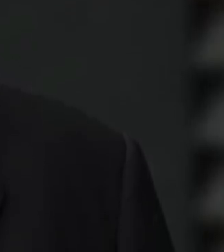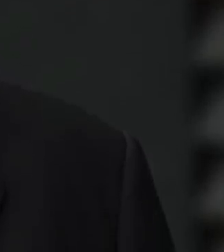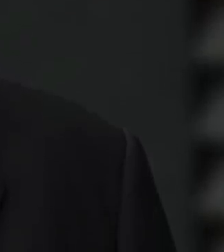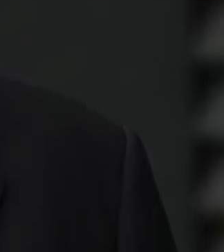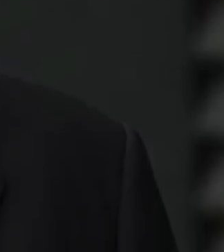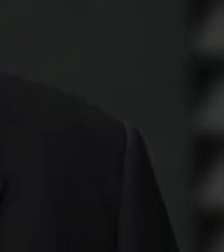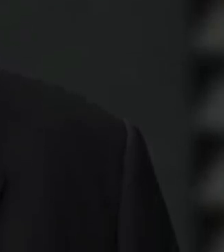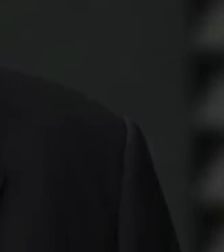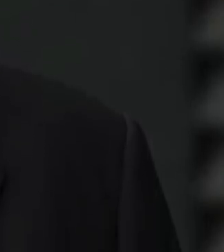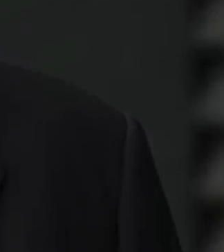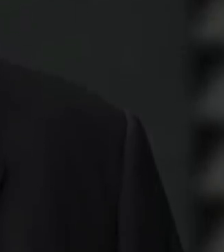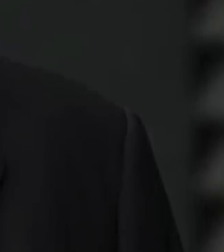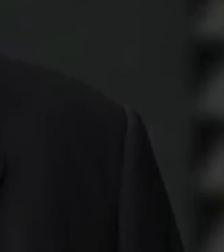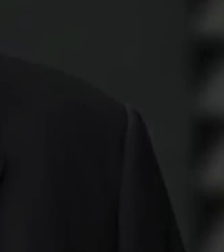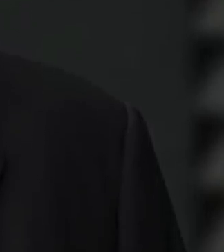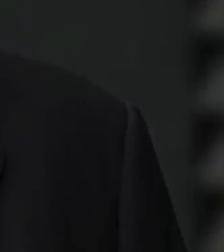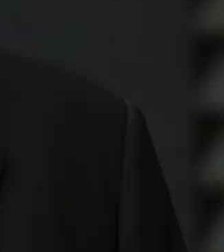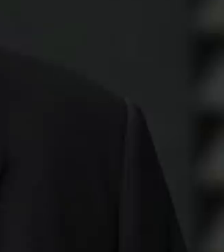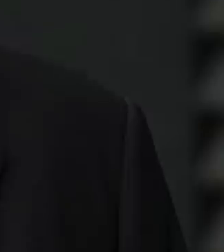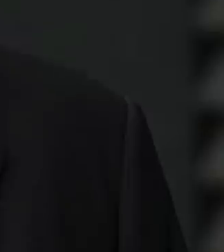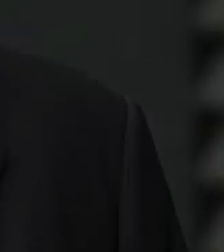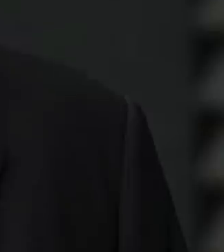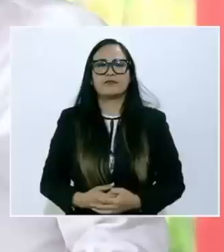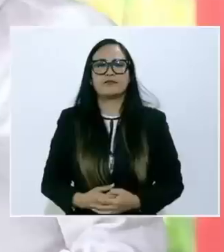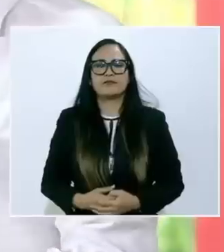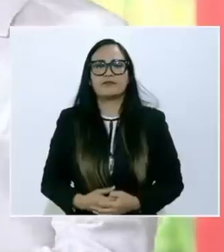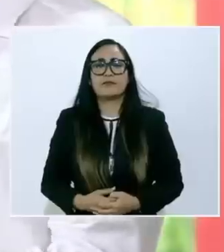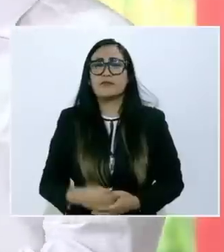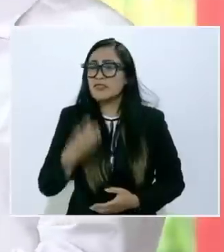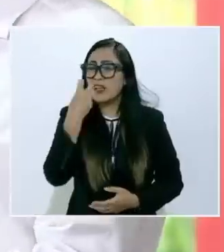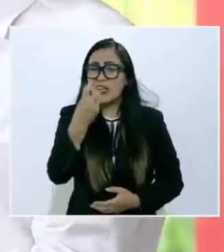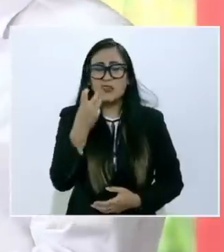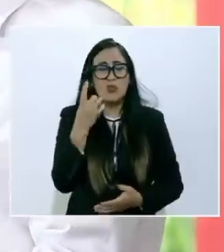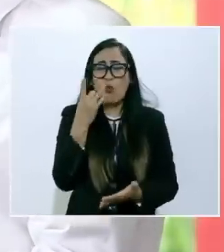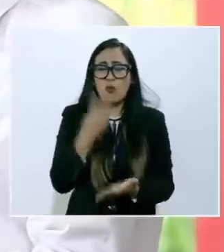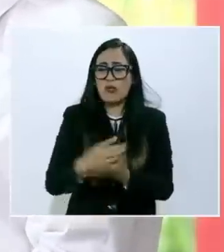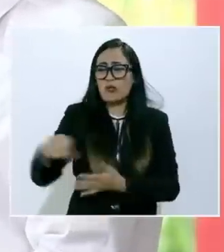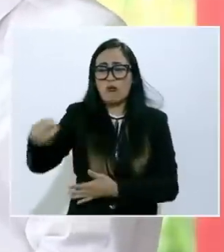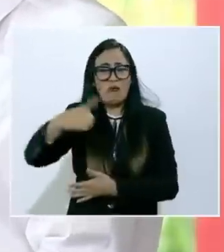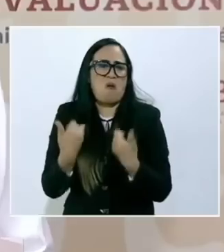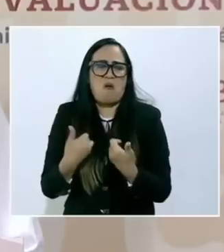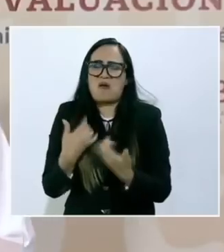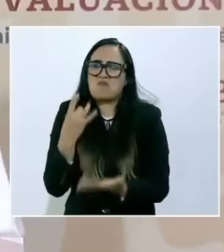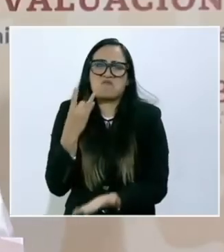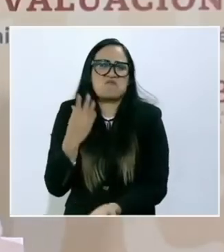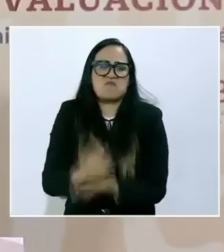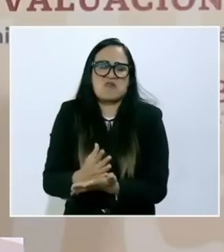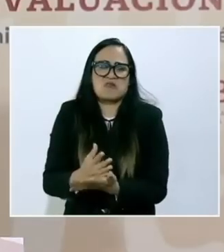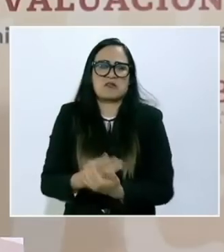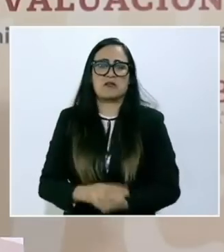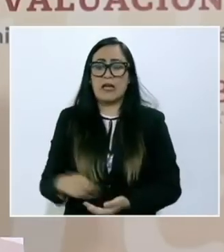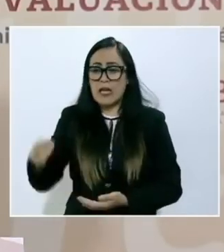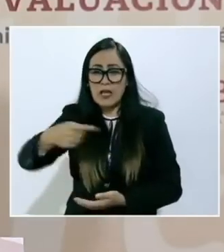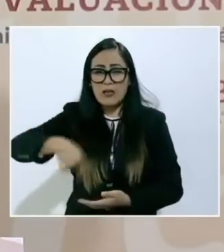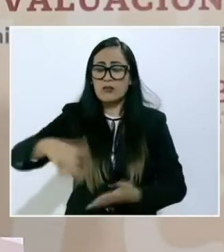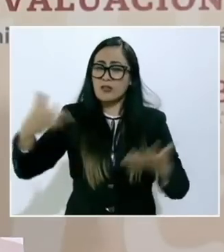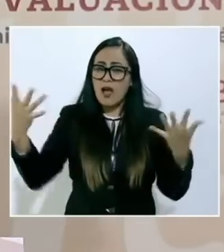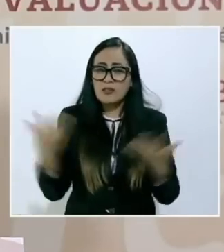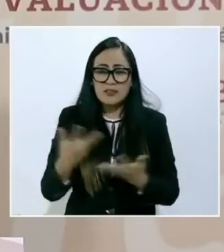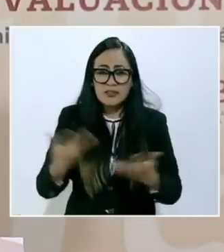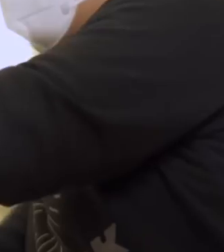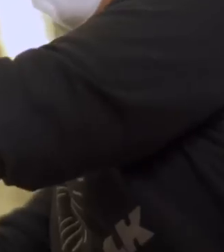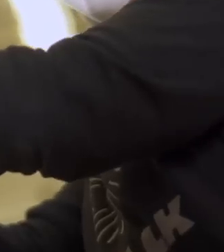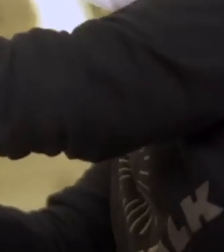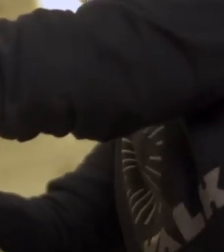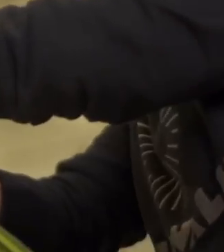Una vergüenza. A eso se dedicaron, nada más. No hicieron nada,